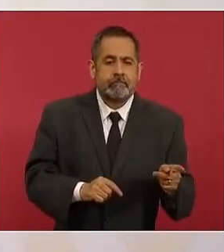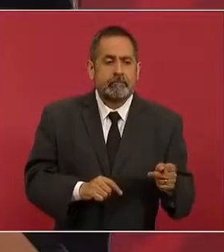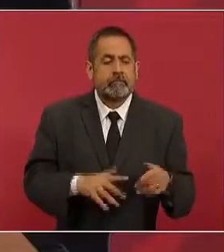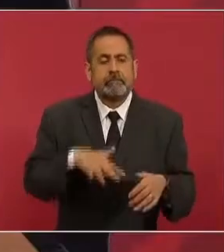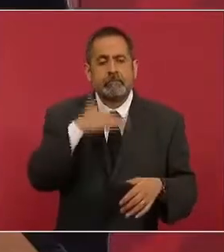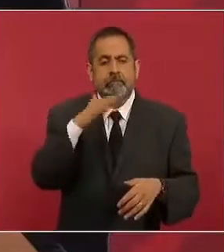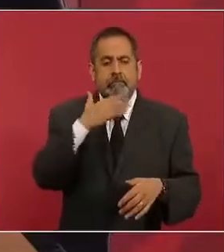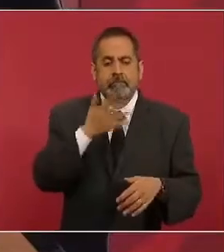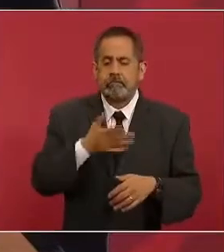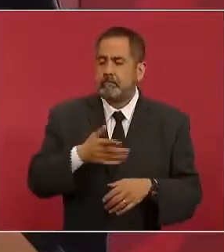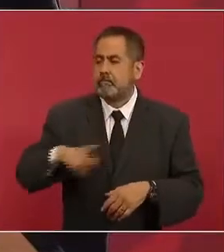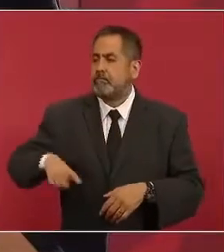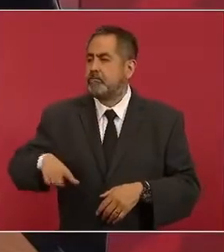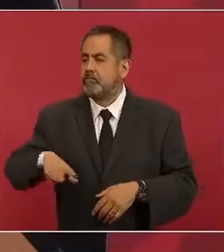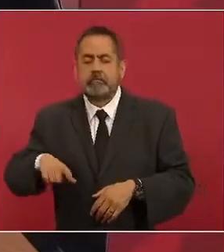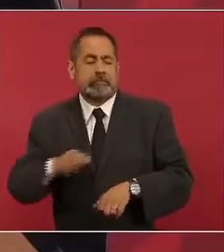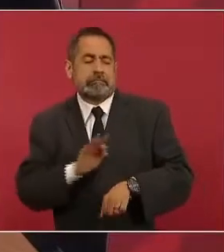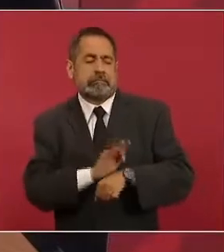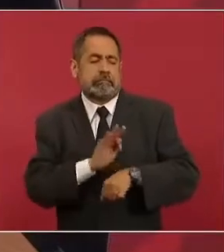amparo del poder público,